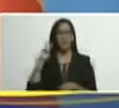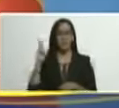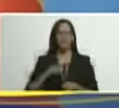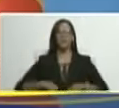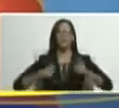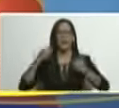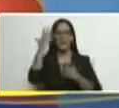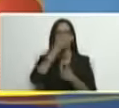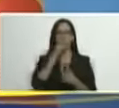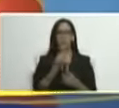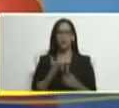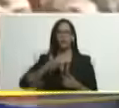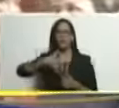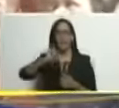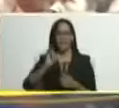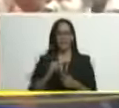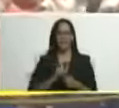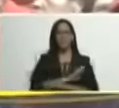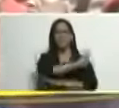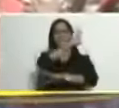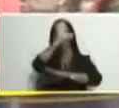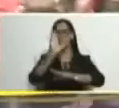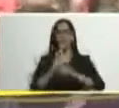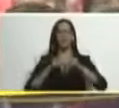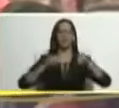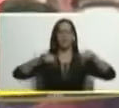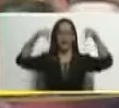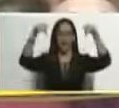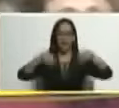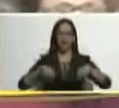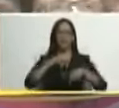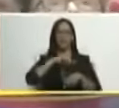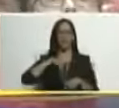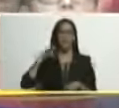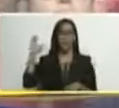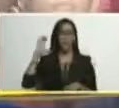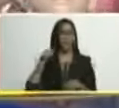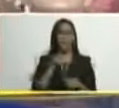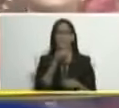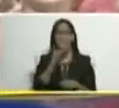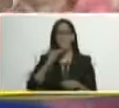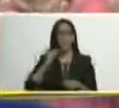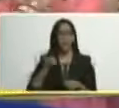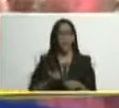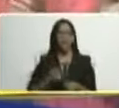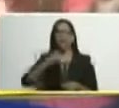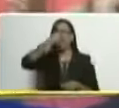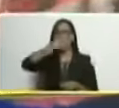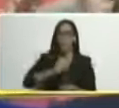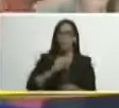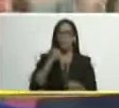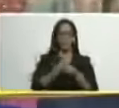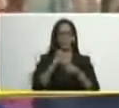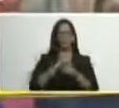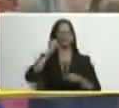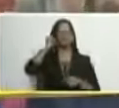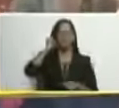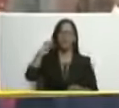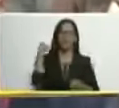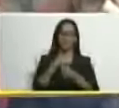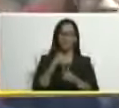sobre cielo y tierra aquí en nuestra patria. Es lo más grande, el hombre que trabaja, la mujer que trabaja